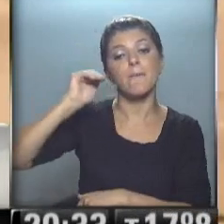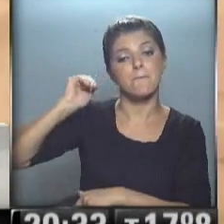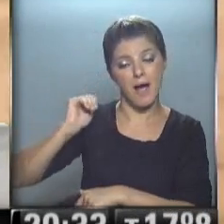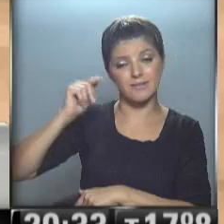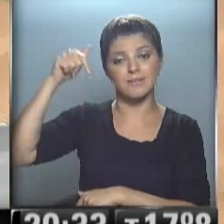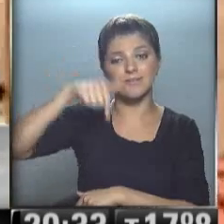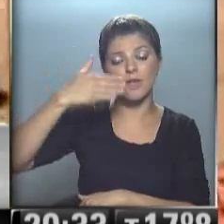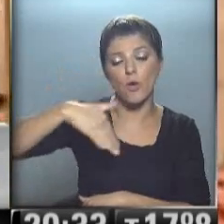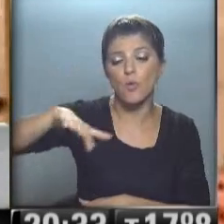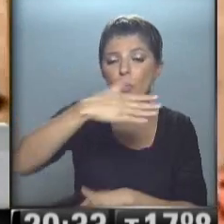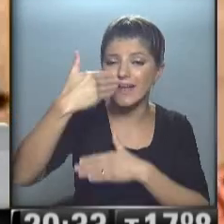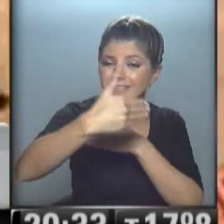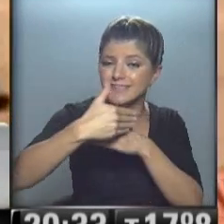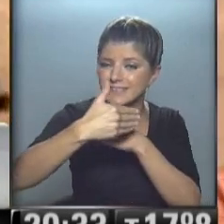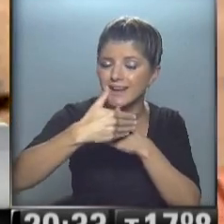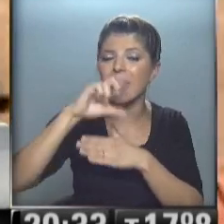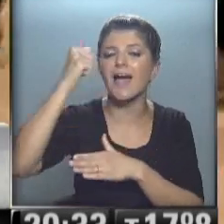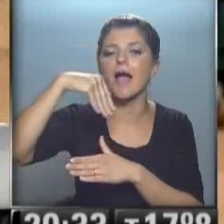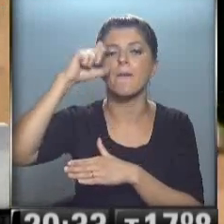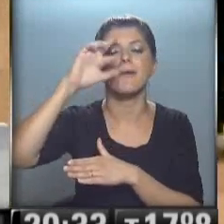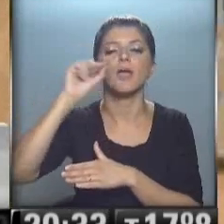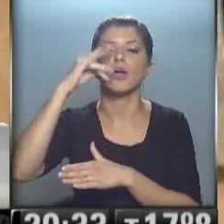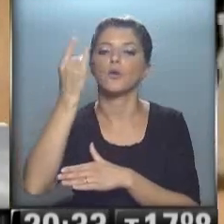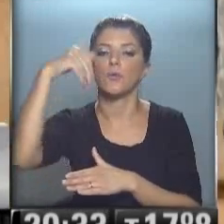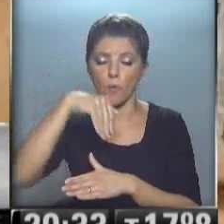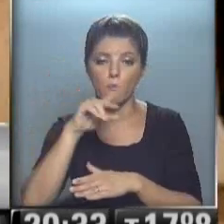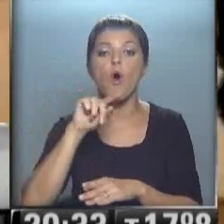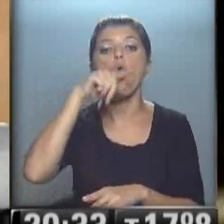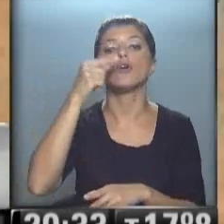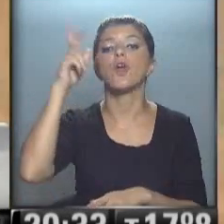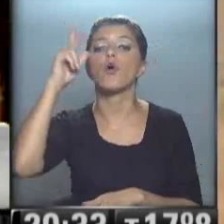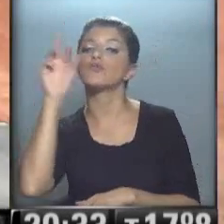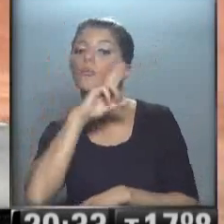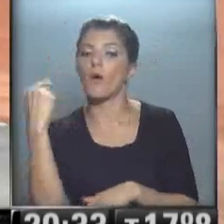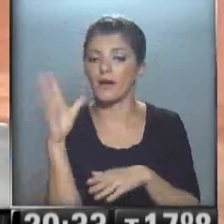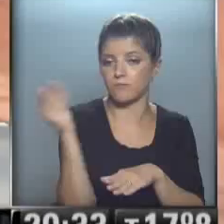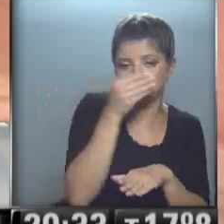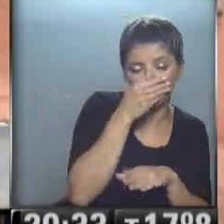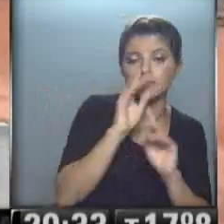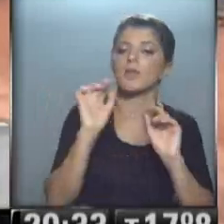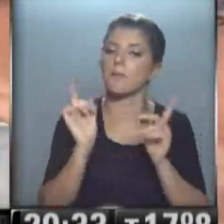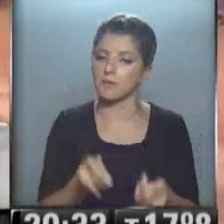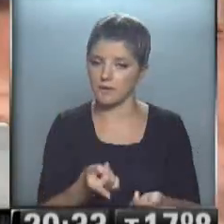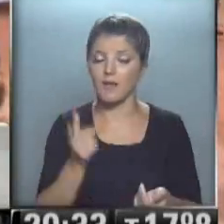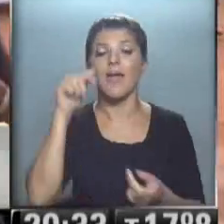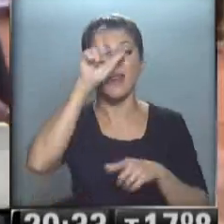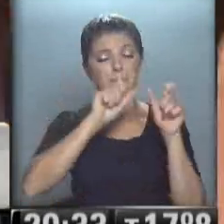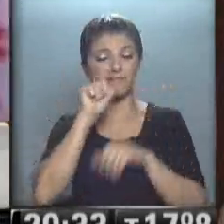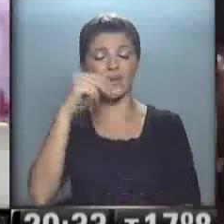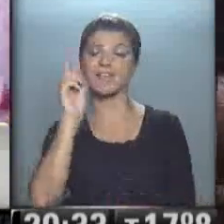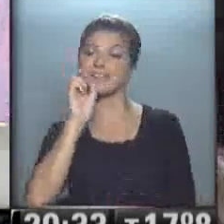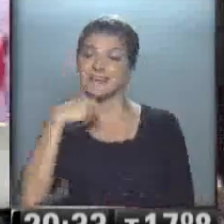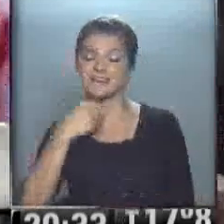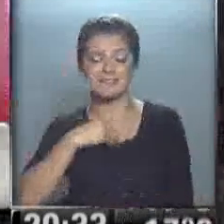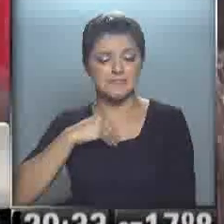poblado cercano a la frontera con Camerún, fueron secuestradas otras 8 estudiantes. Los nigerianos sienten que el gobierno